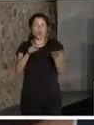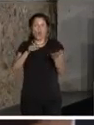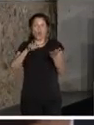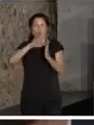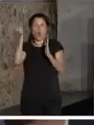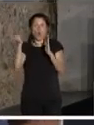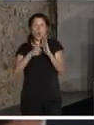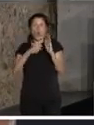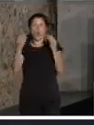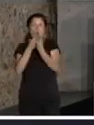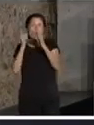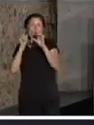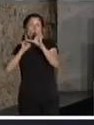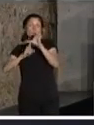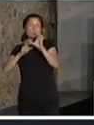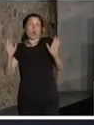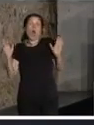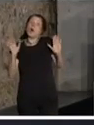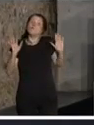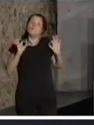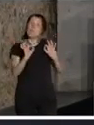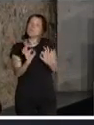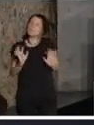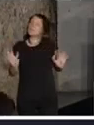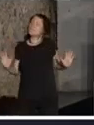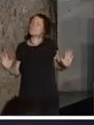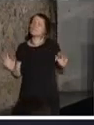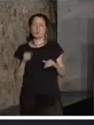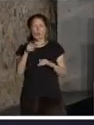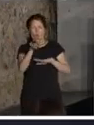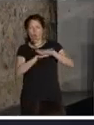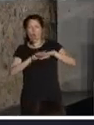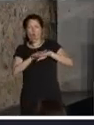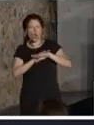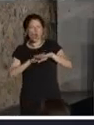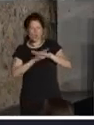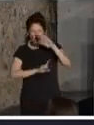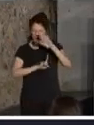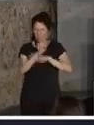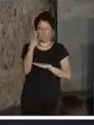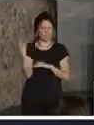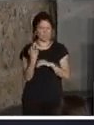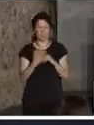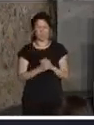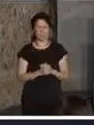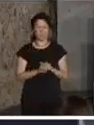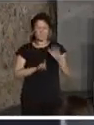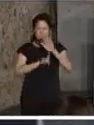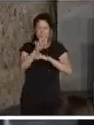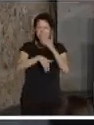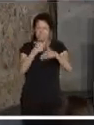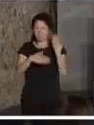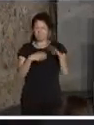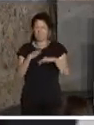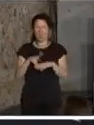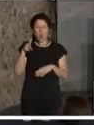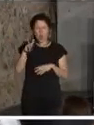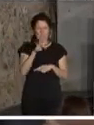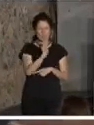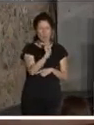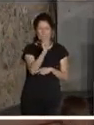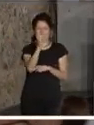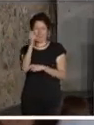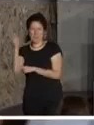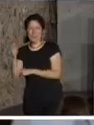licitación con la junta de extremadura y que esto es lo que hay necesitamos ese gobierno de que avance que avance y que conquiste más derechos